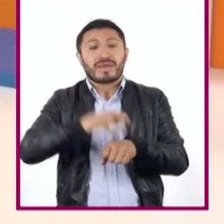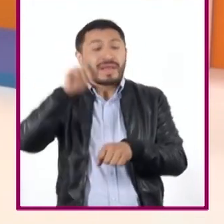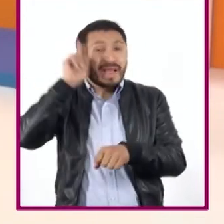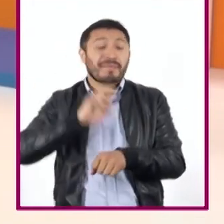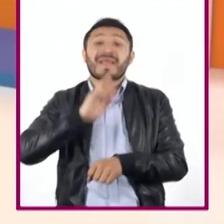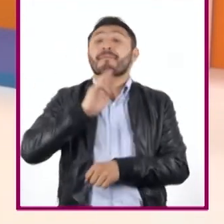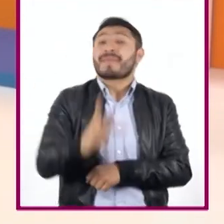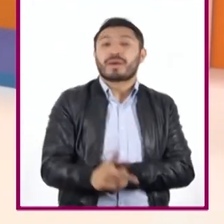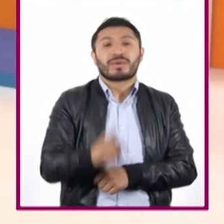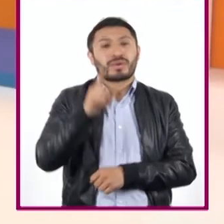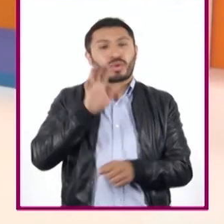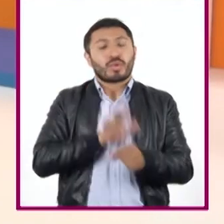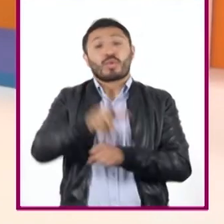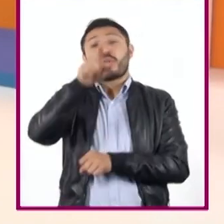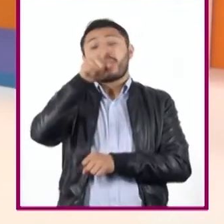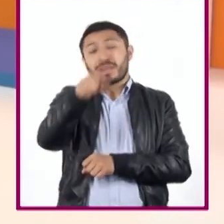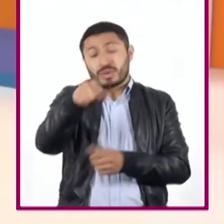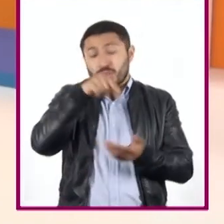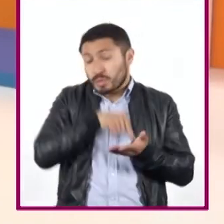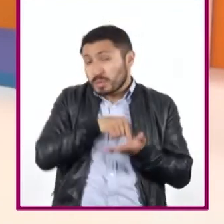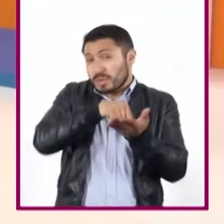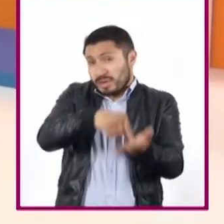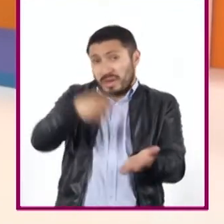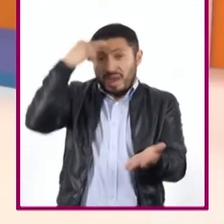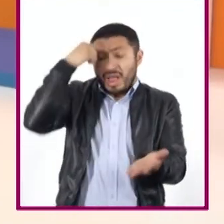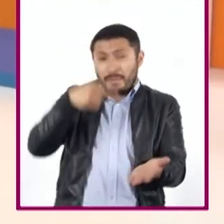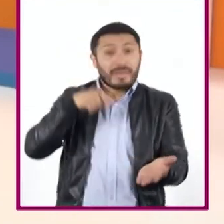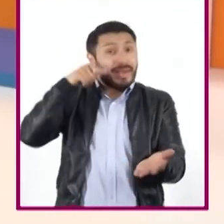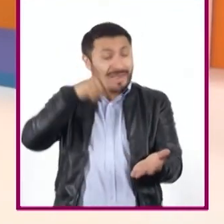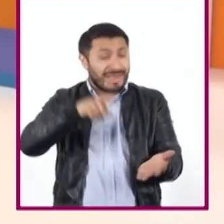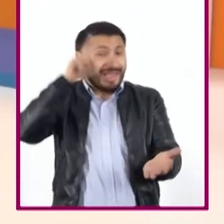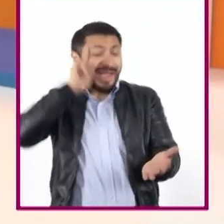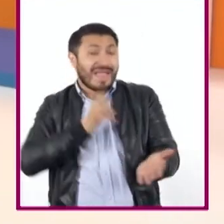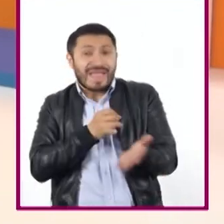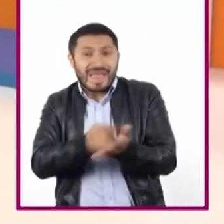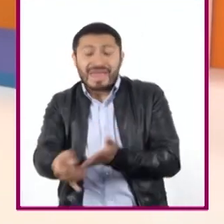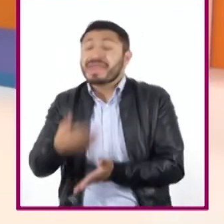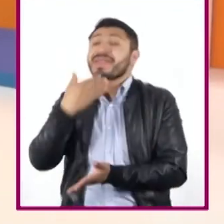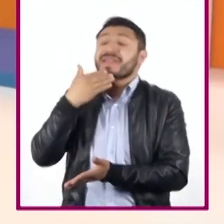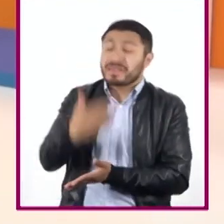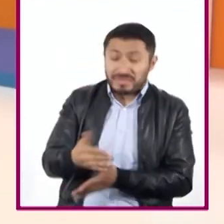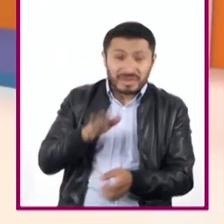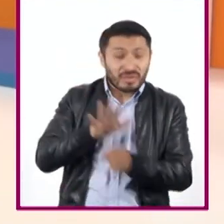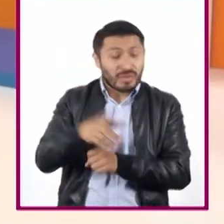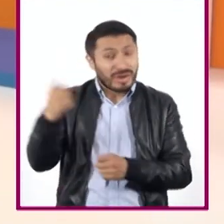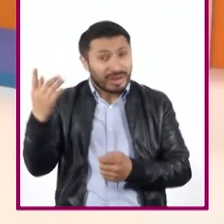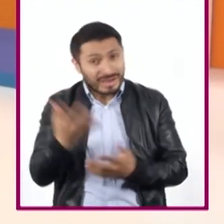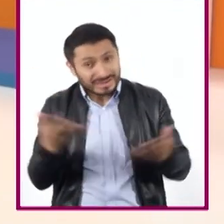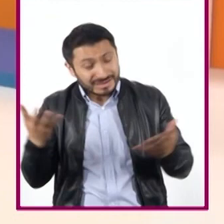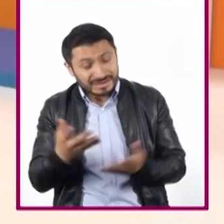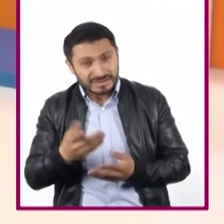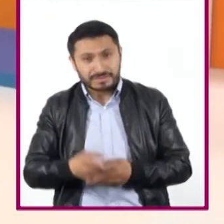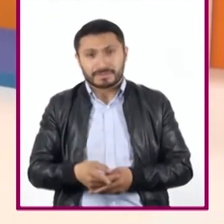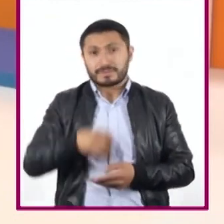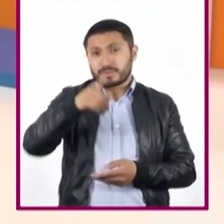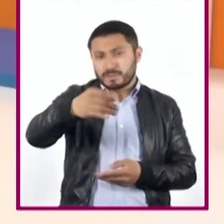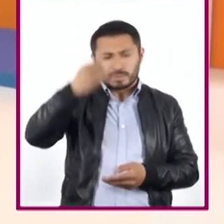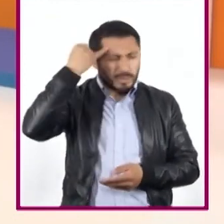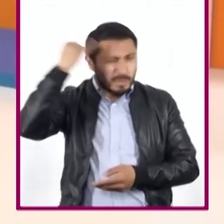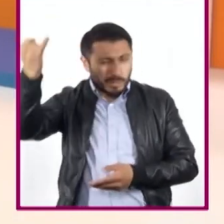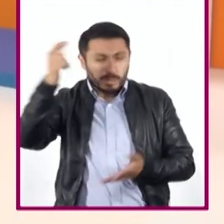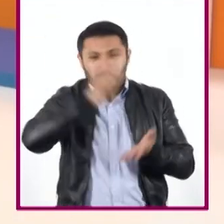para poder decidir qué hacer? Con base en lo que hemos visto, escriban algunas ideas al